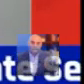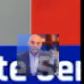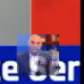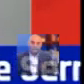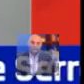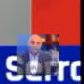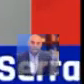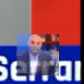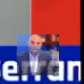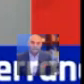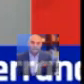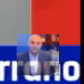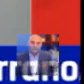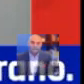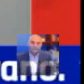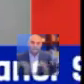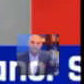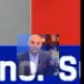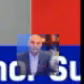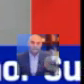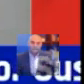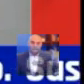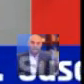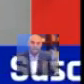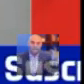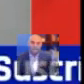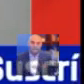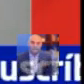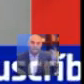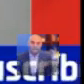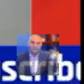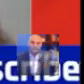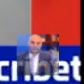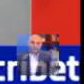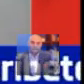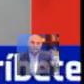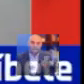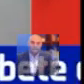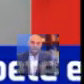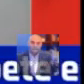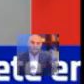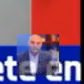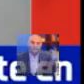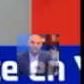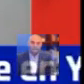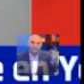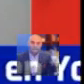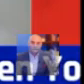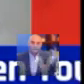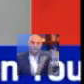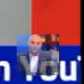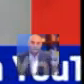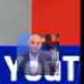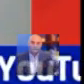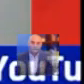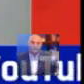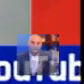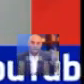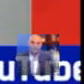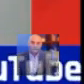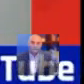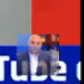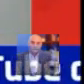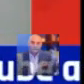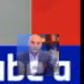quedaremos callados nunca más ante el degüello a los pueblos. Ya no vamos